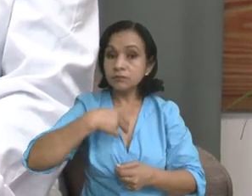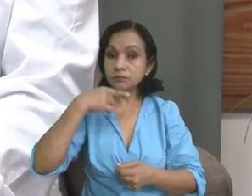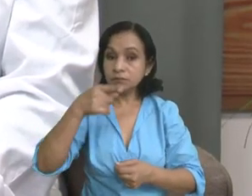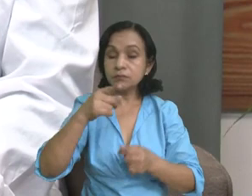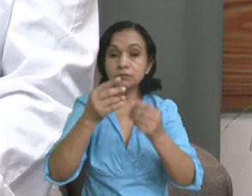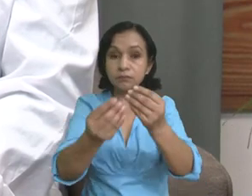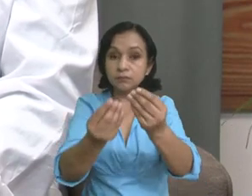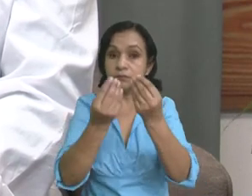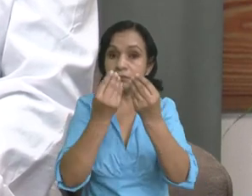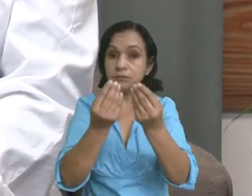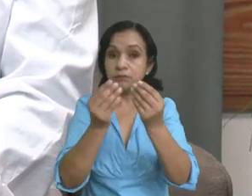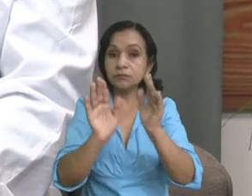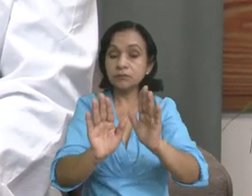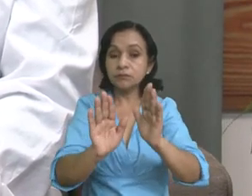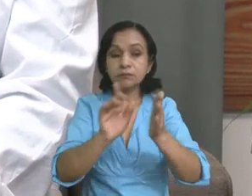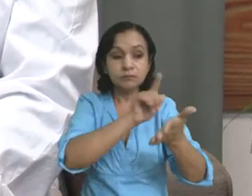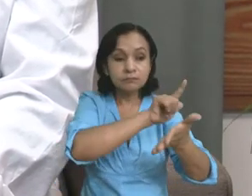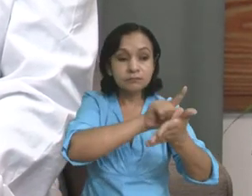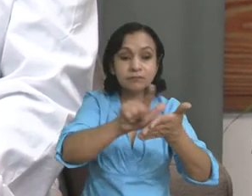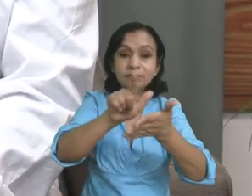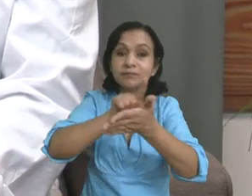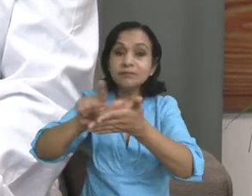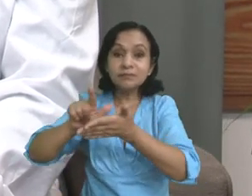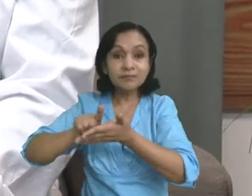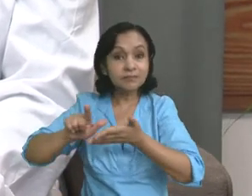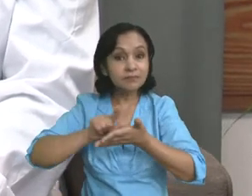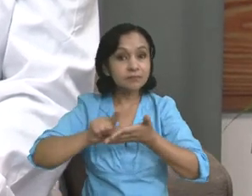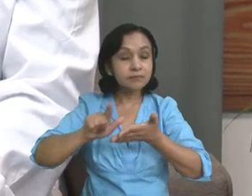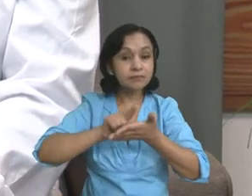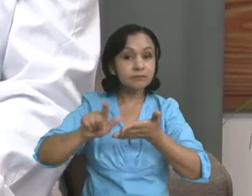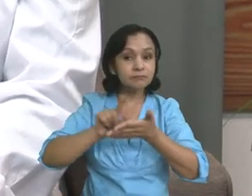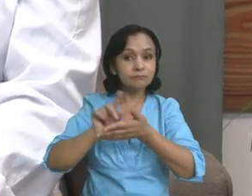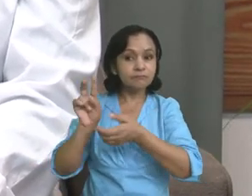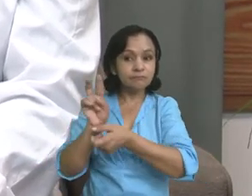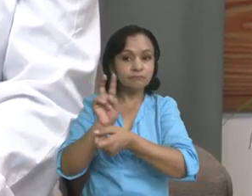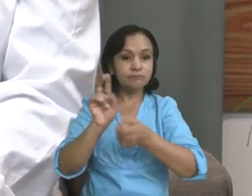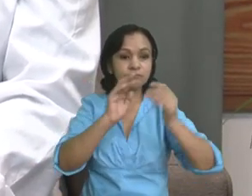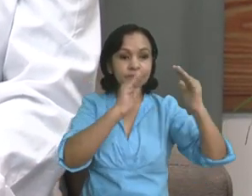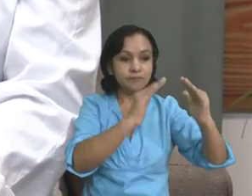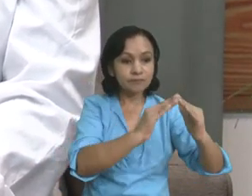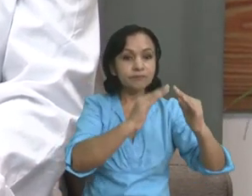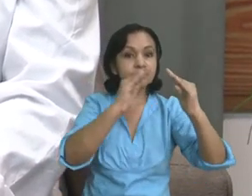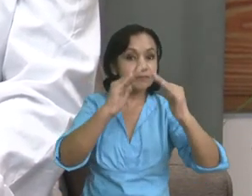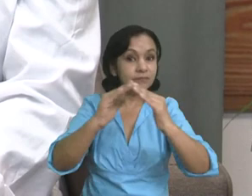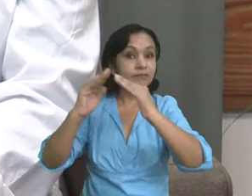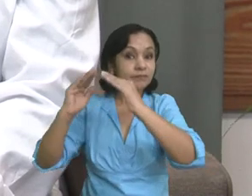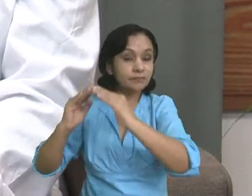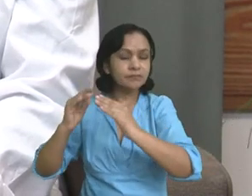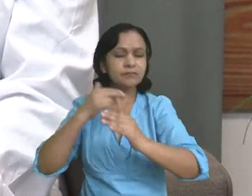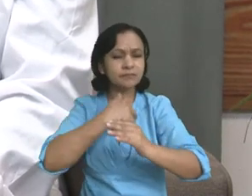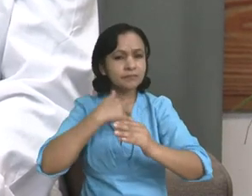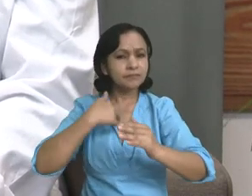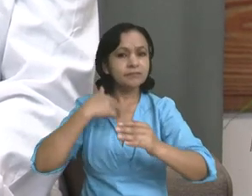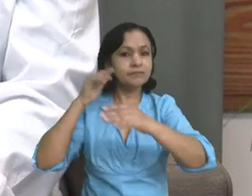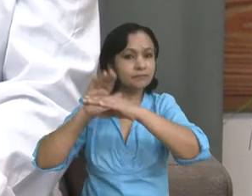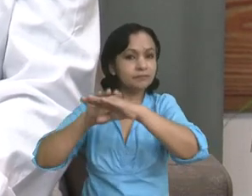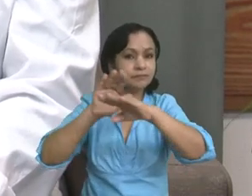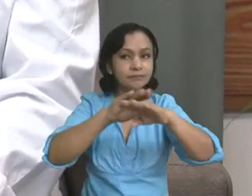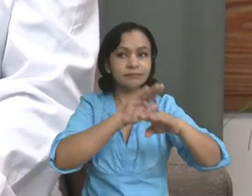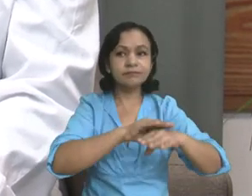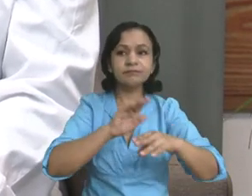incrementemos todo lo que tenga que ver con la higiene, estemos alerta de este casa a casa que sabemos que ustedes están haciendo, que nos